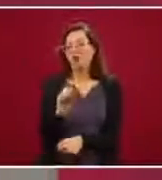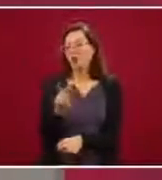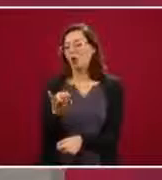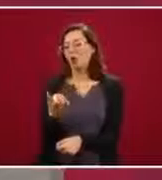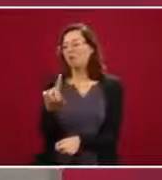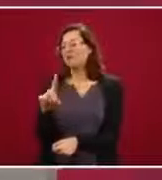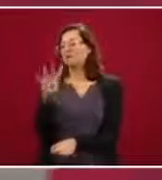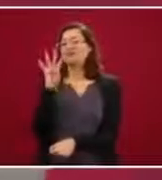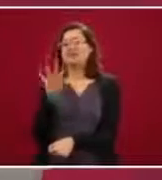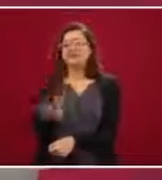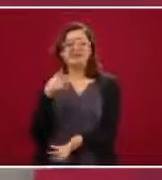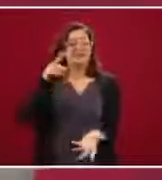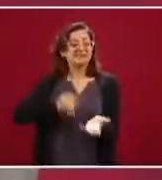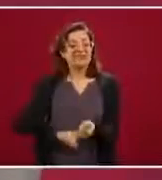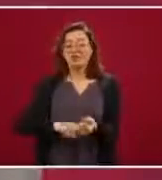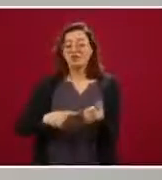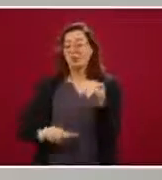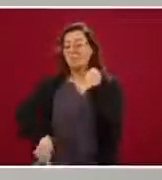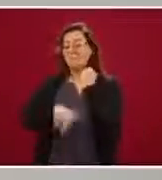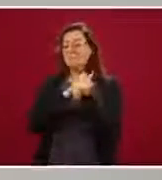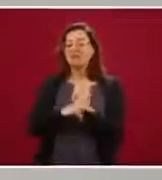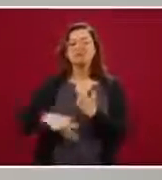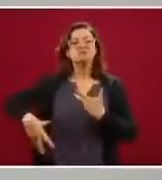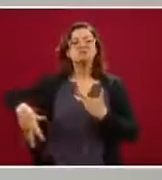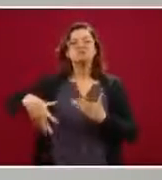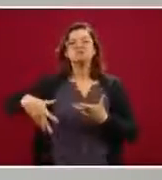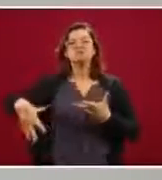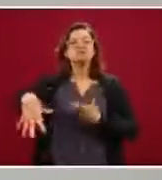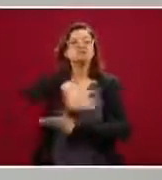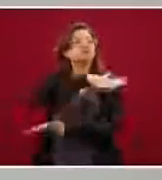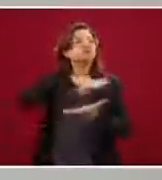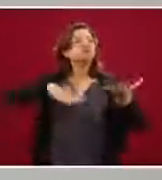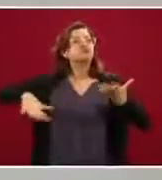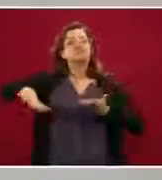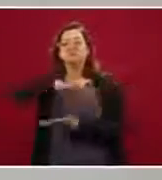que al interior de sus países circule el coronavirus.